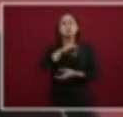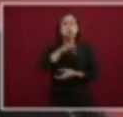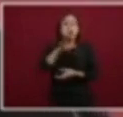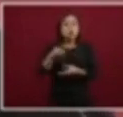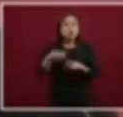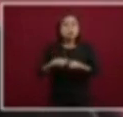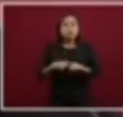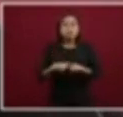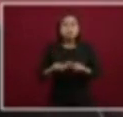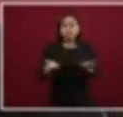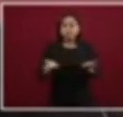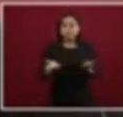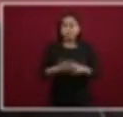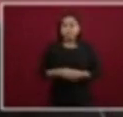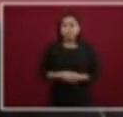la